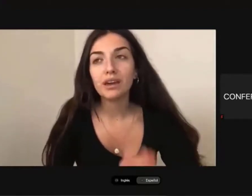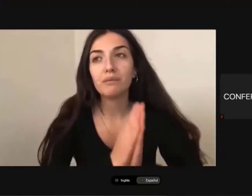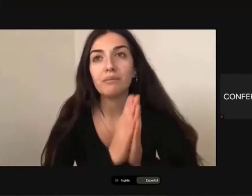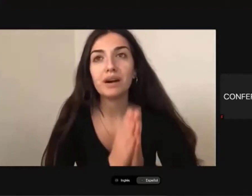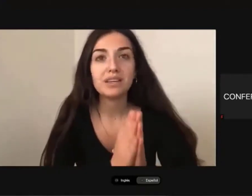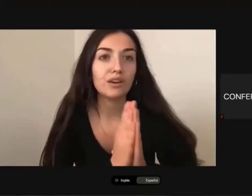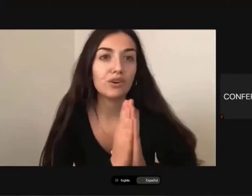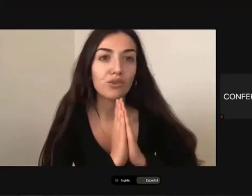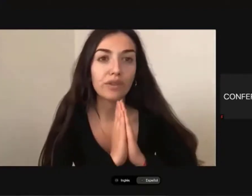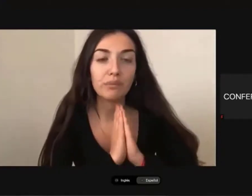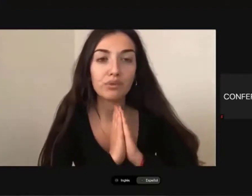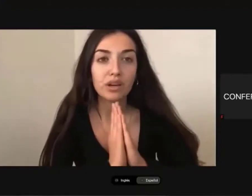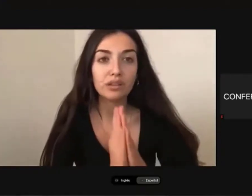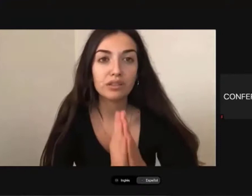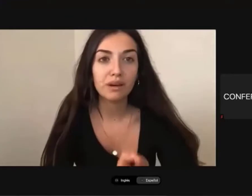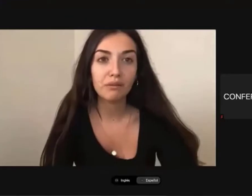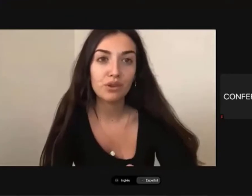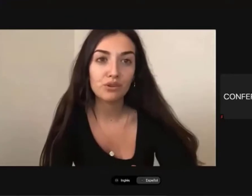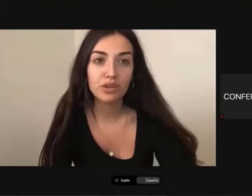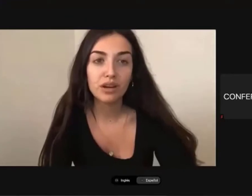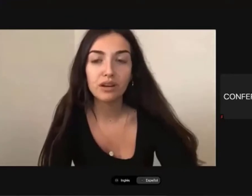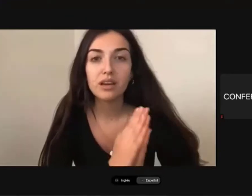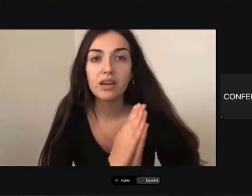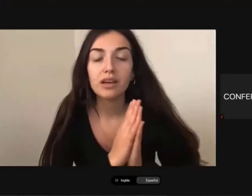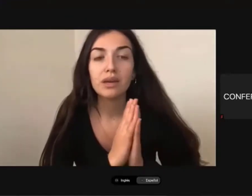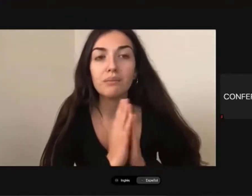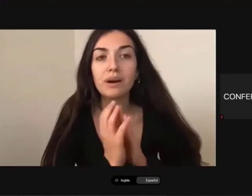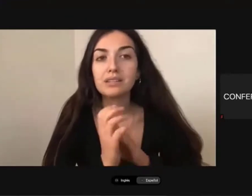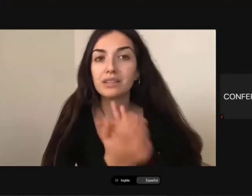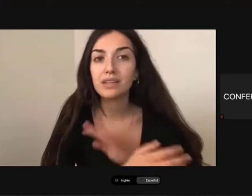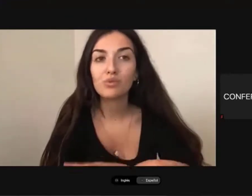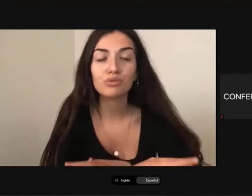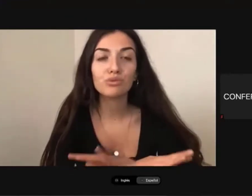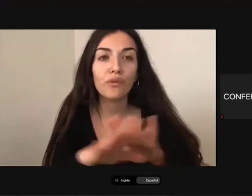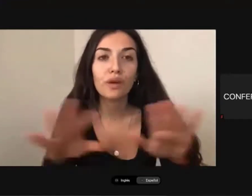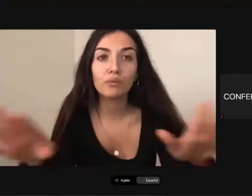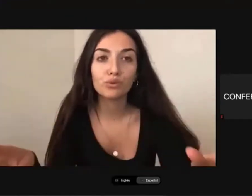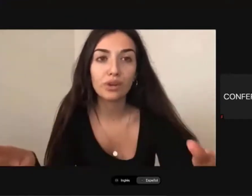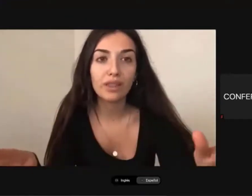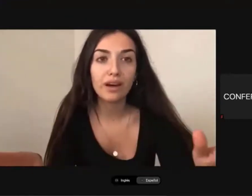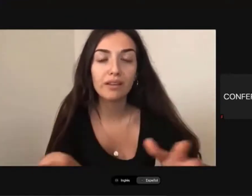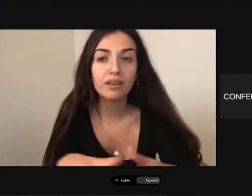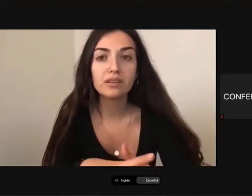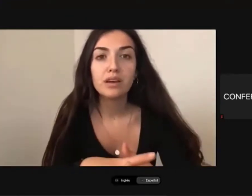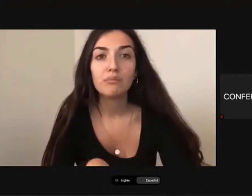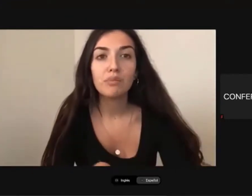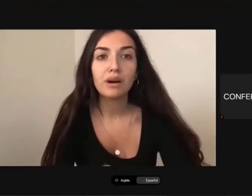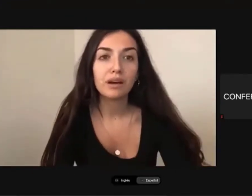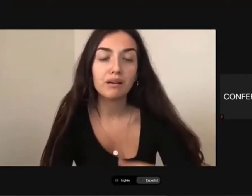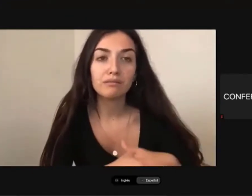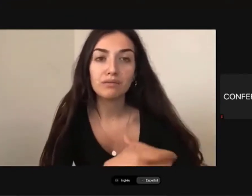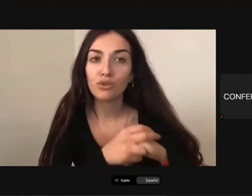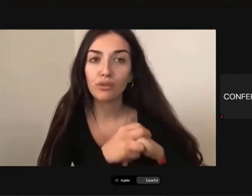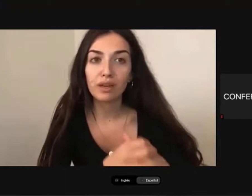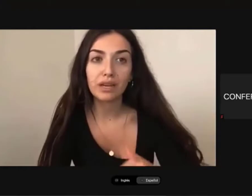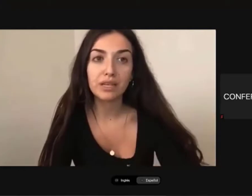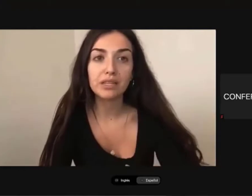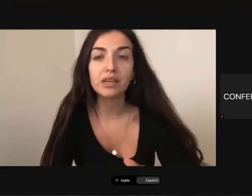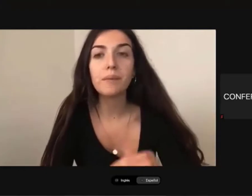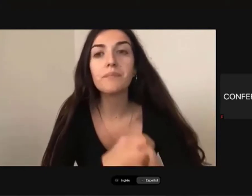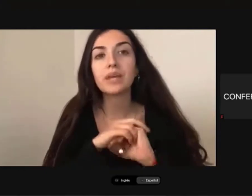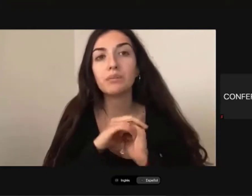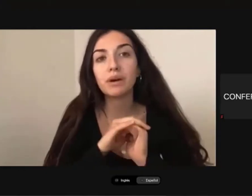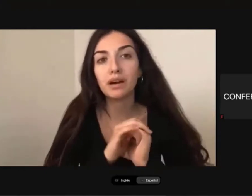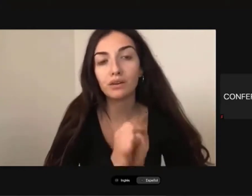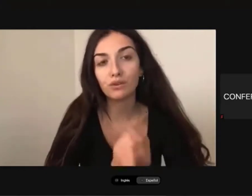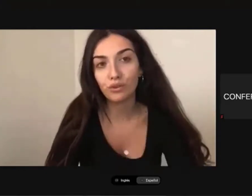porque vais a conocer a personas maravillosas y vais a tener un montón de oportunidades para conocer